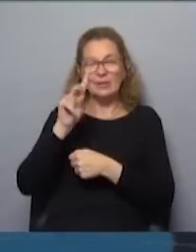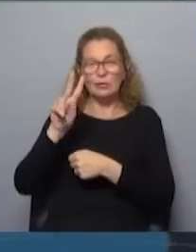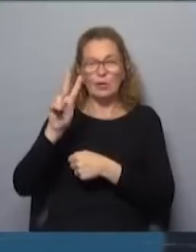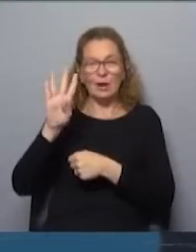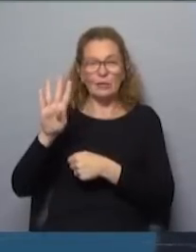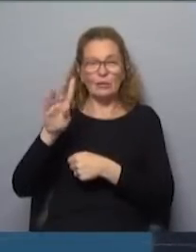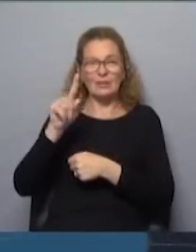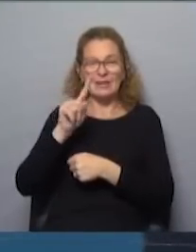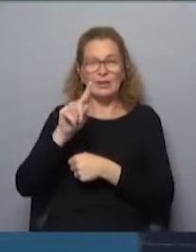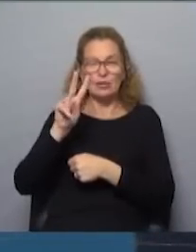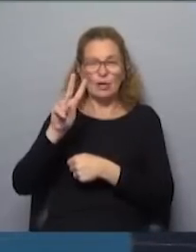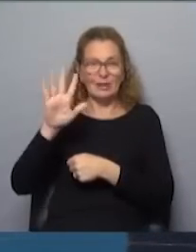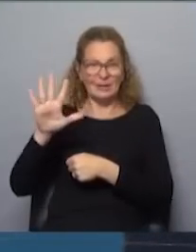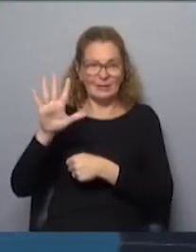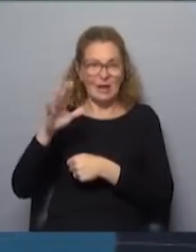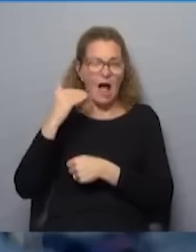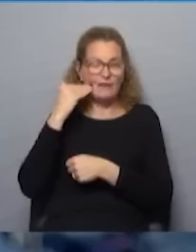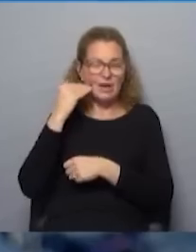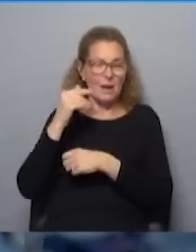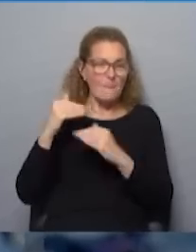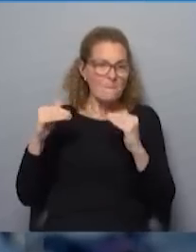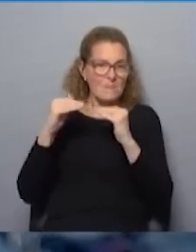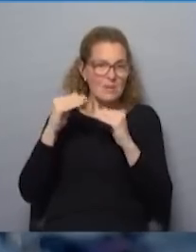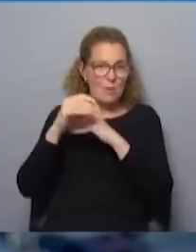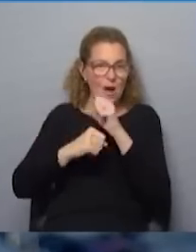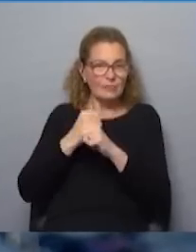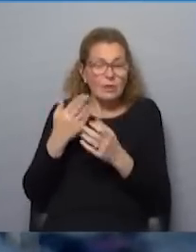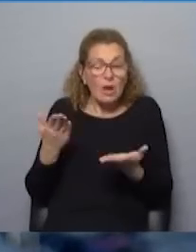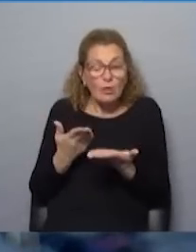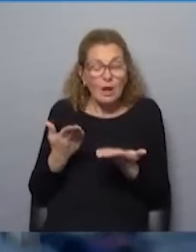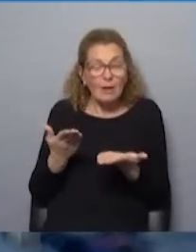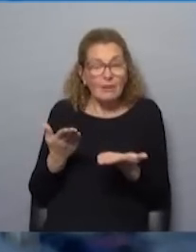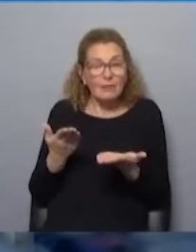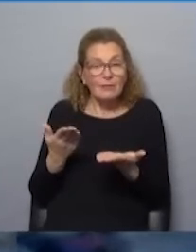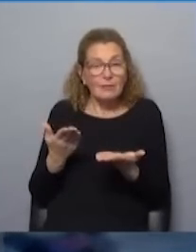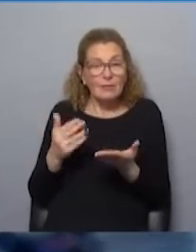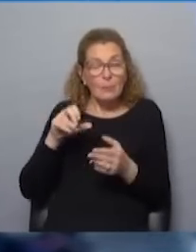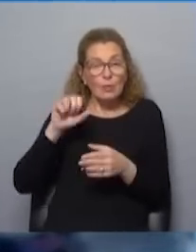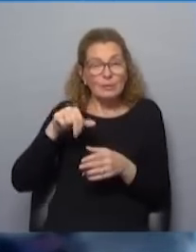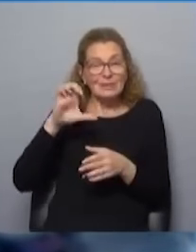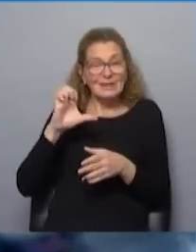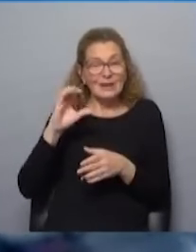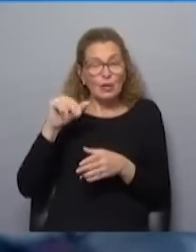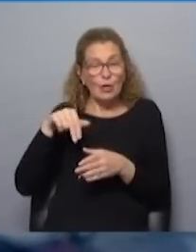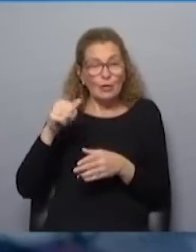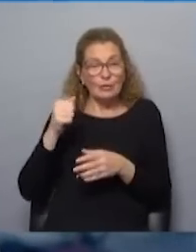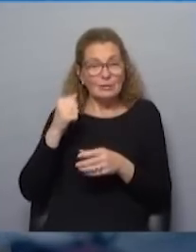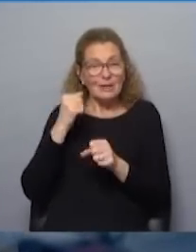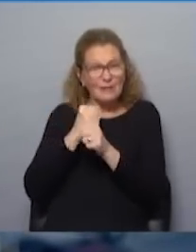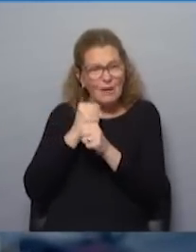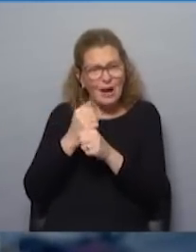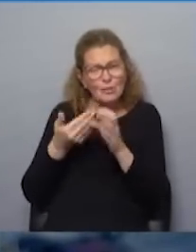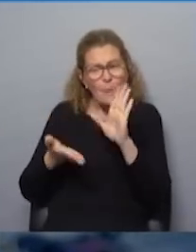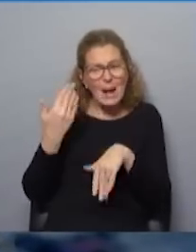115 abril del mismo año y que lo que sucede ahora que monté con está trabajando más que antes